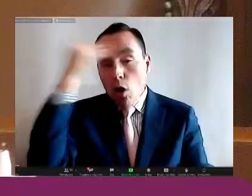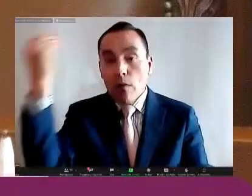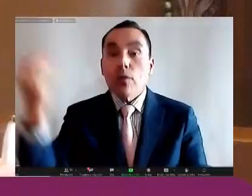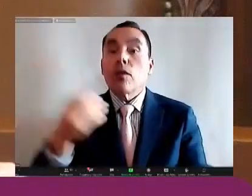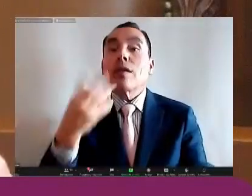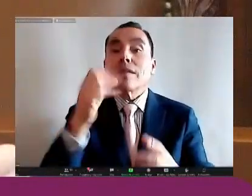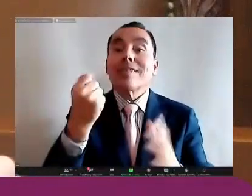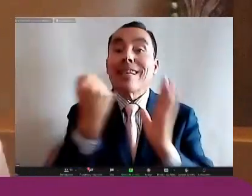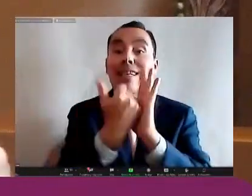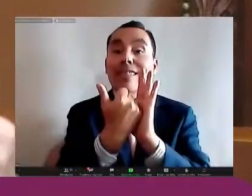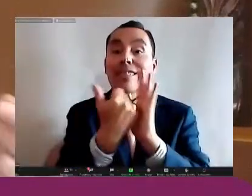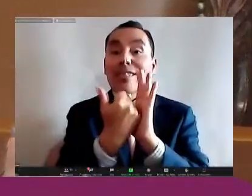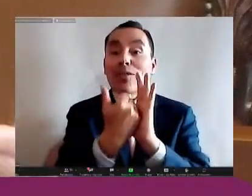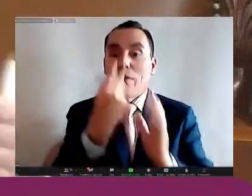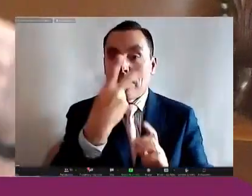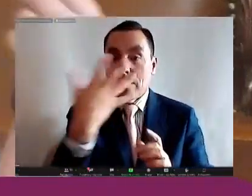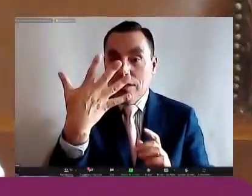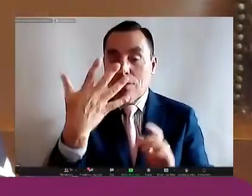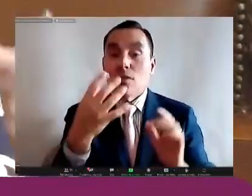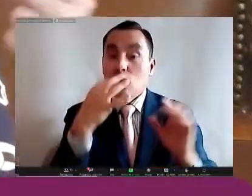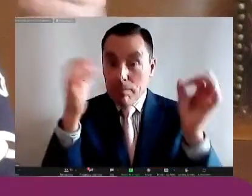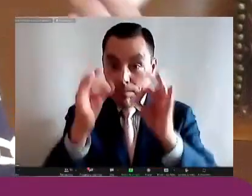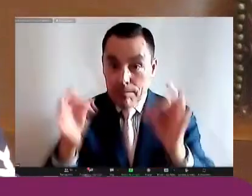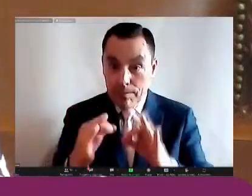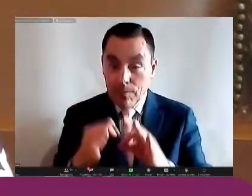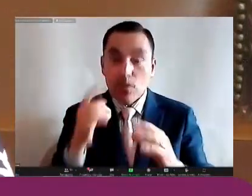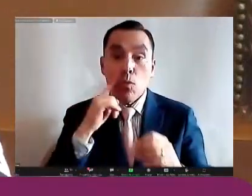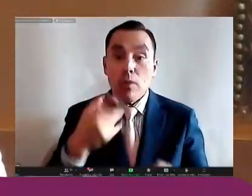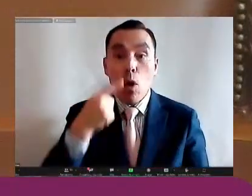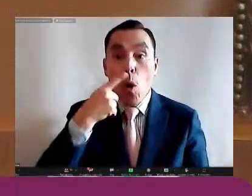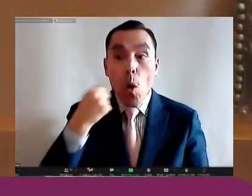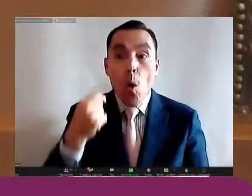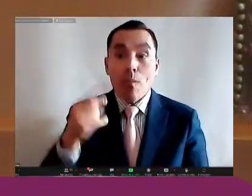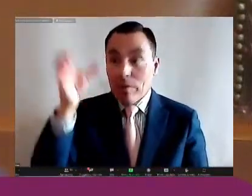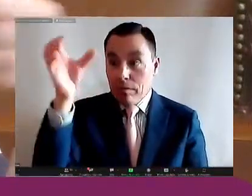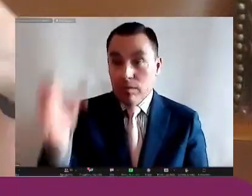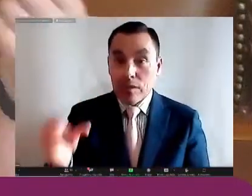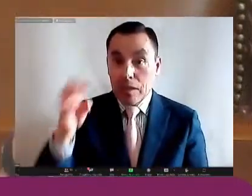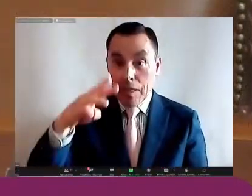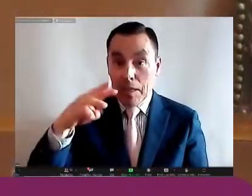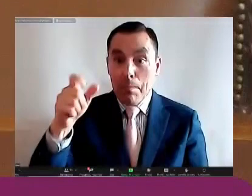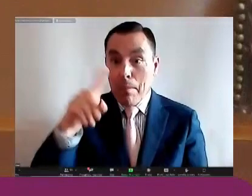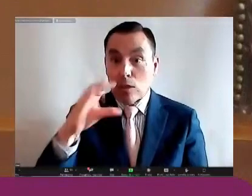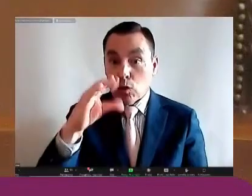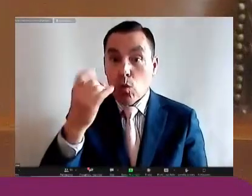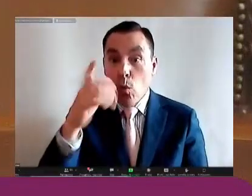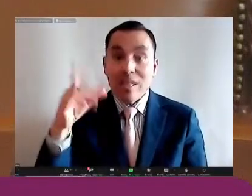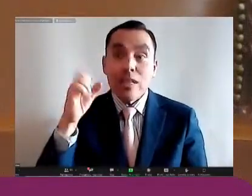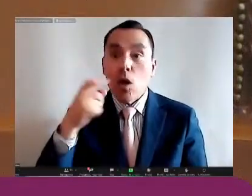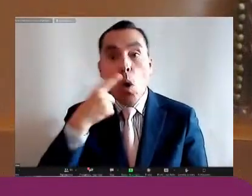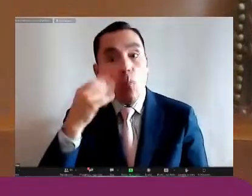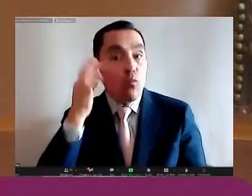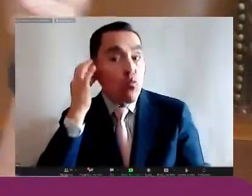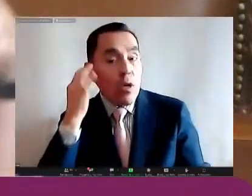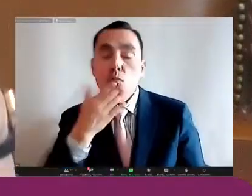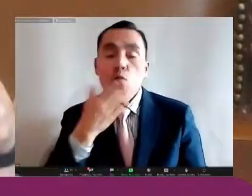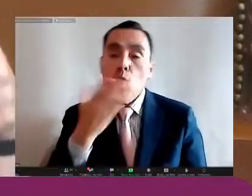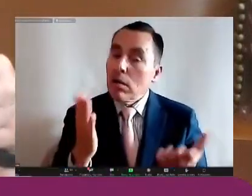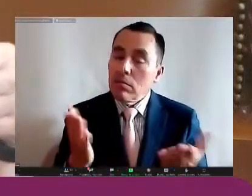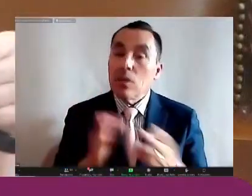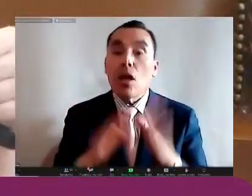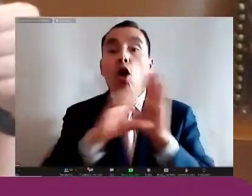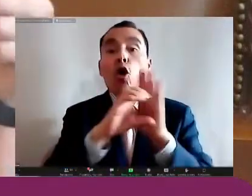dice, si hablamos de en masculino, si el código habla en masculino, en realidad se refiere tanto a hombres como a mujeres. Cuando el código habla en